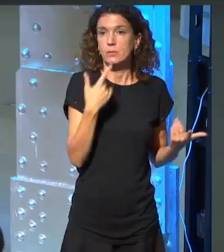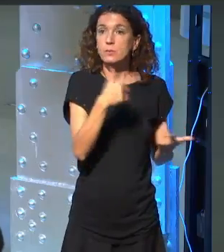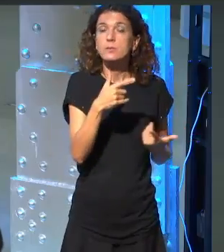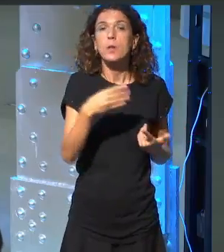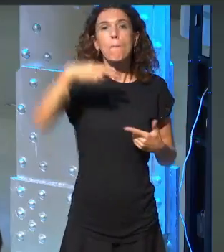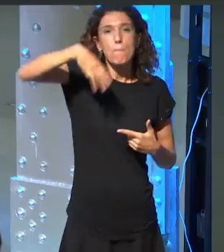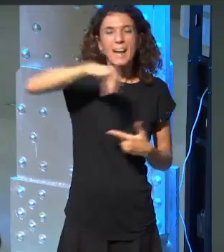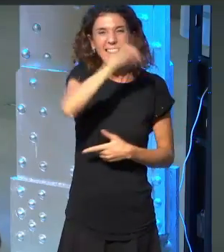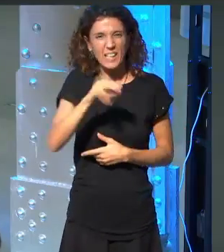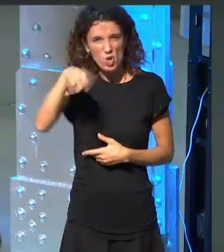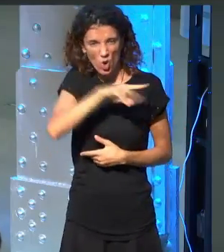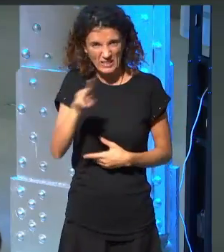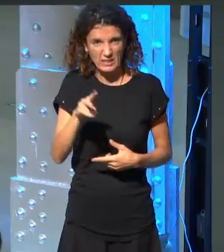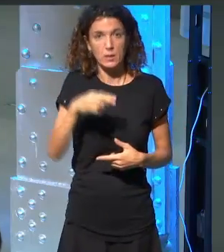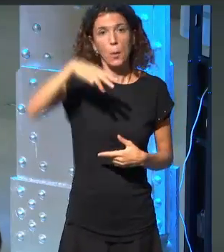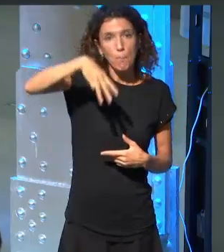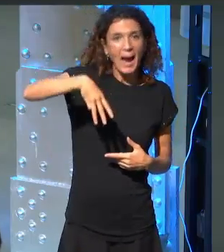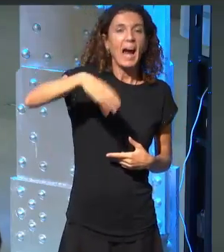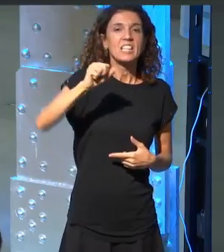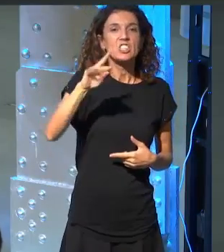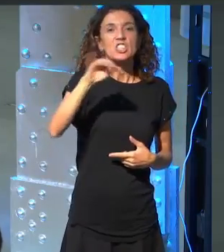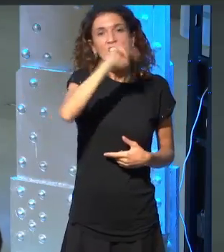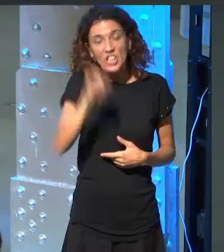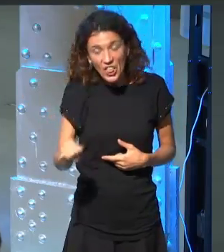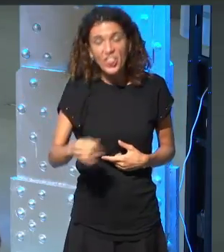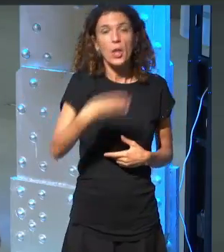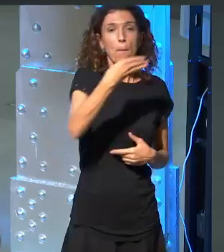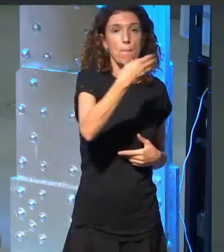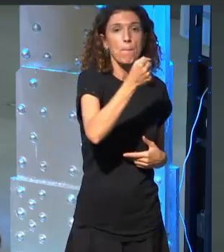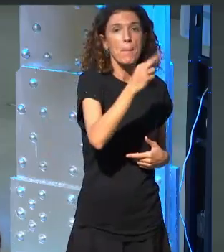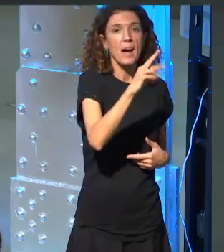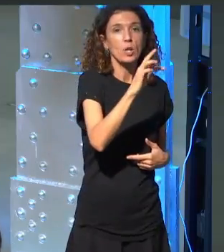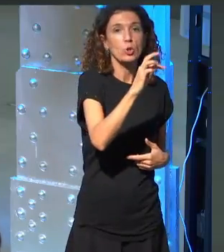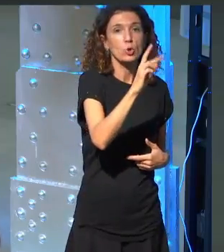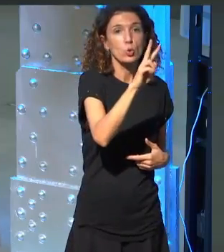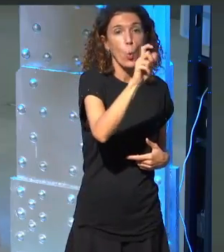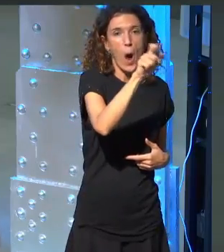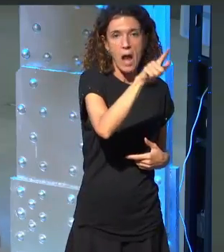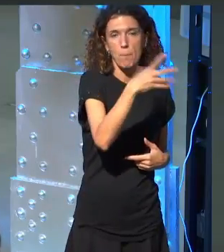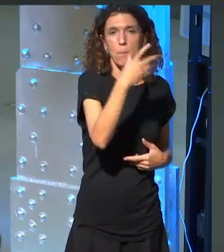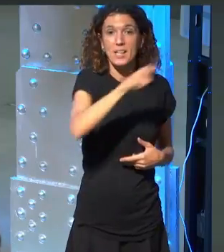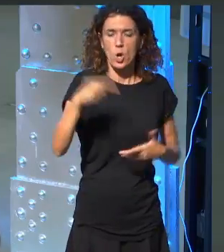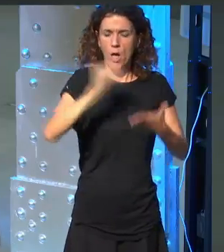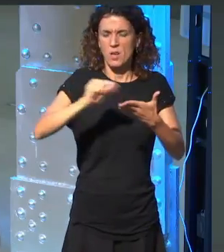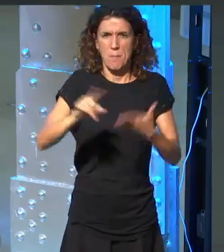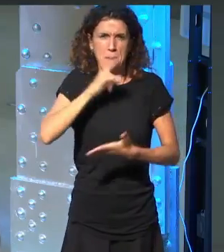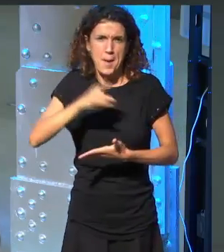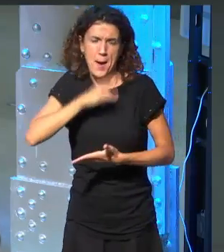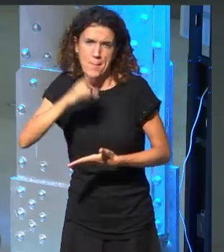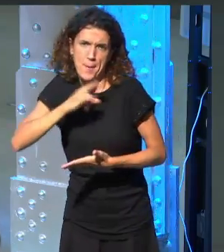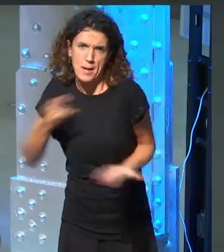y no es Martínez, que evidentemente todo el mundo escribe Martínez. Entonces, Bartual, pues la gente lo ha escrito de mil maneras. De hecho, tengo un Tumblr que